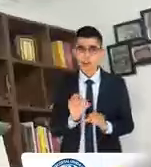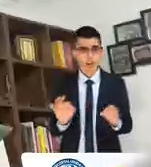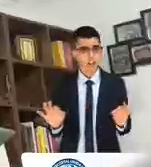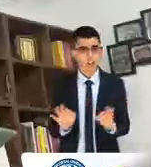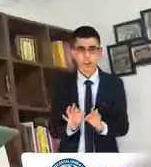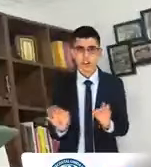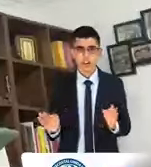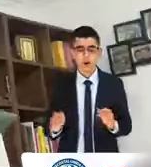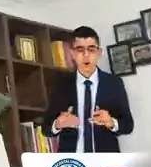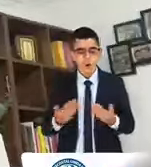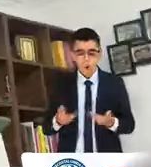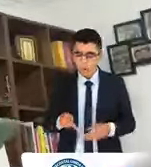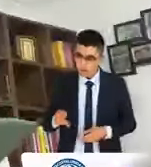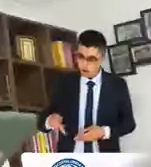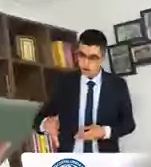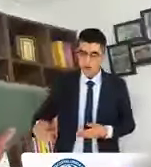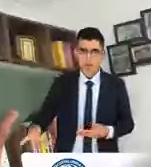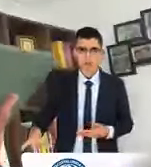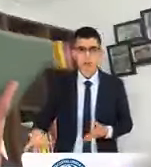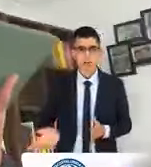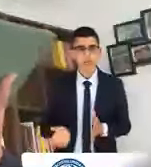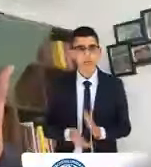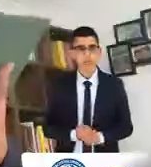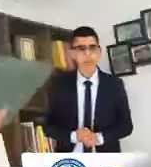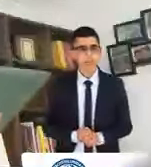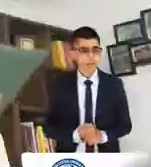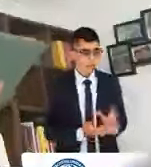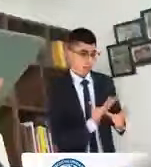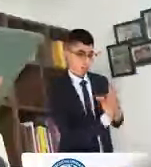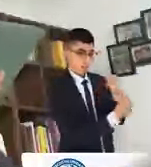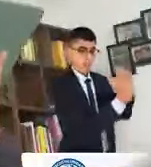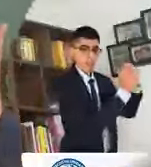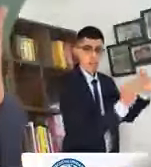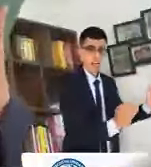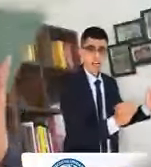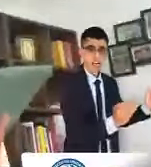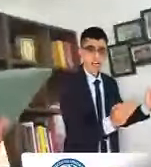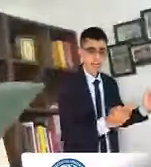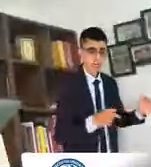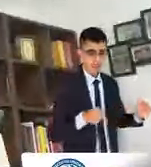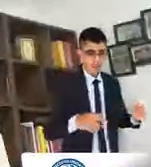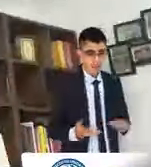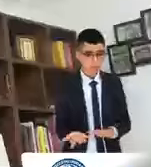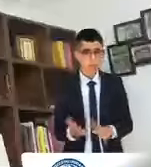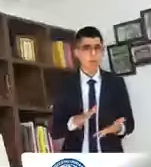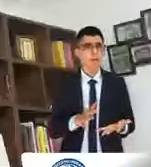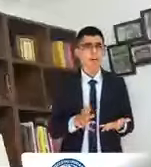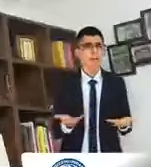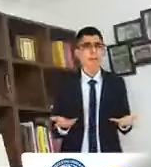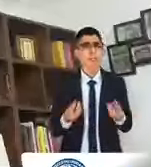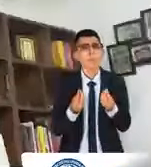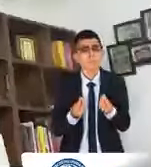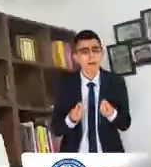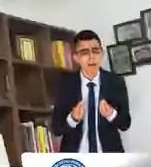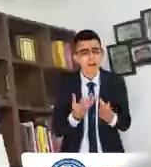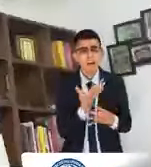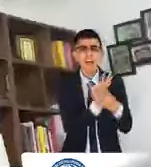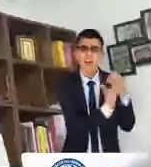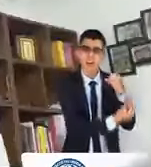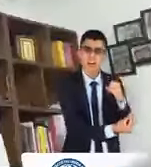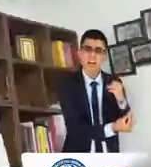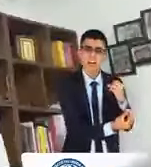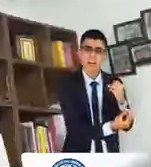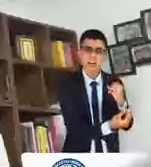Así que habían salido para ser muertos, para morir ahí. Y allá se veía la polvareda que venía